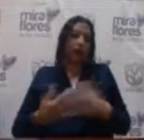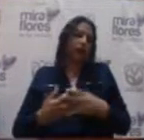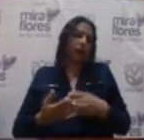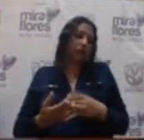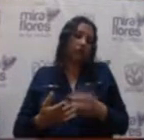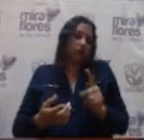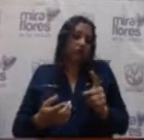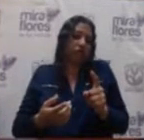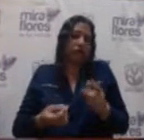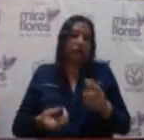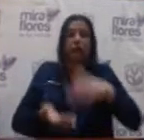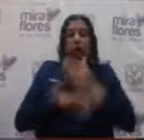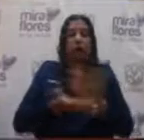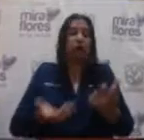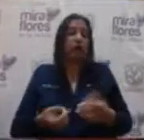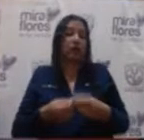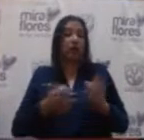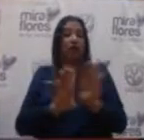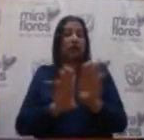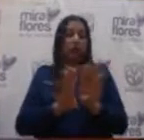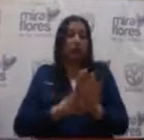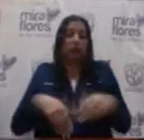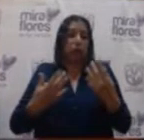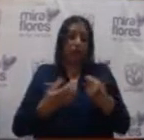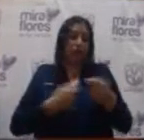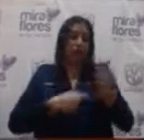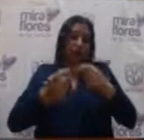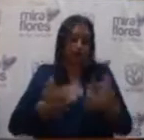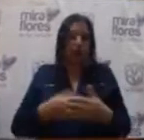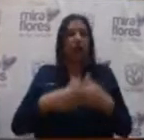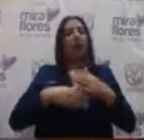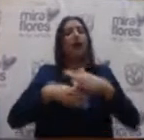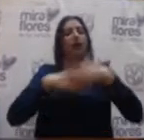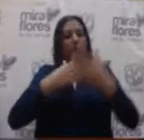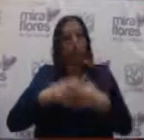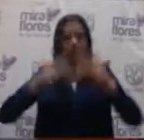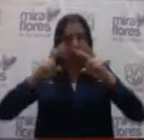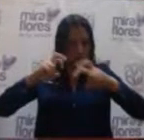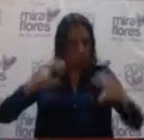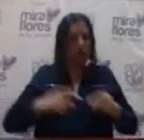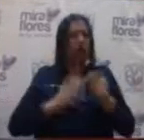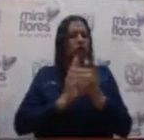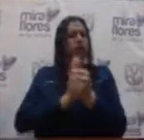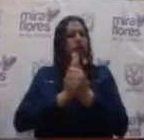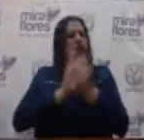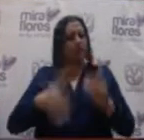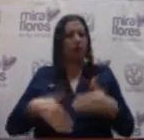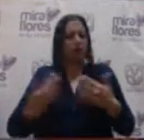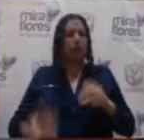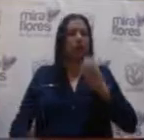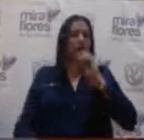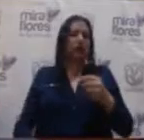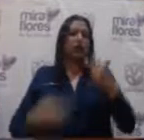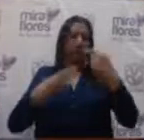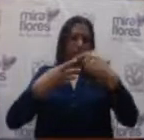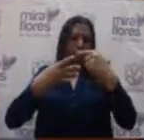perjudicándose y que, bueno, después de la evaluación que puede hacer un perito, podamos decir, estas áreas